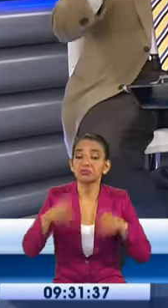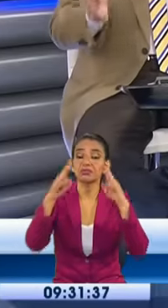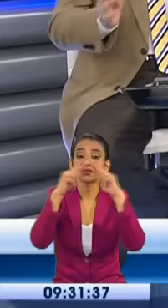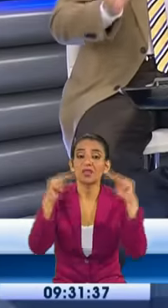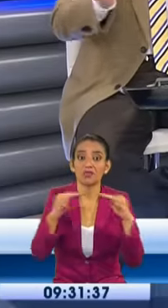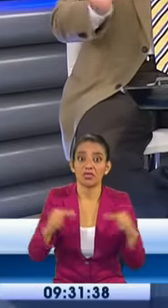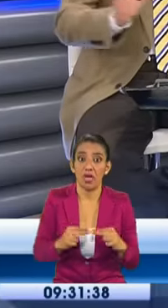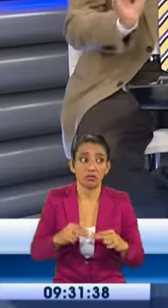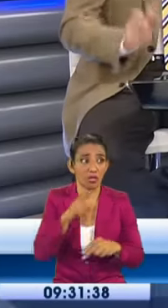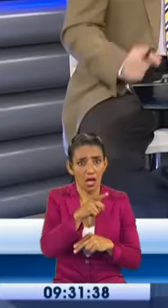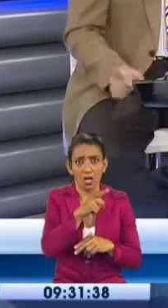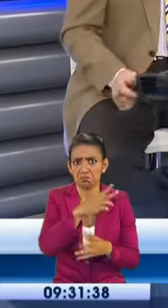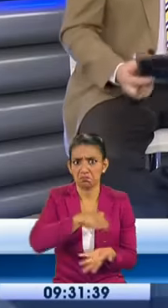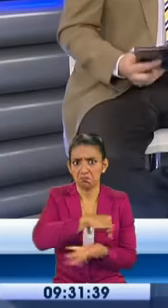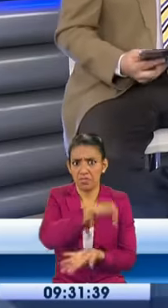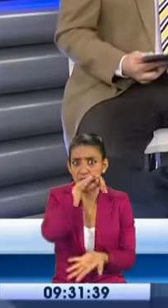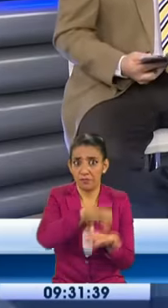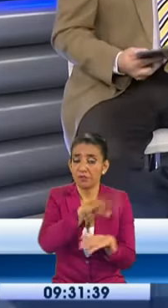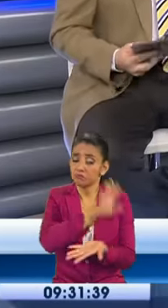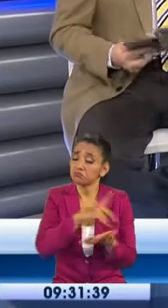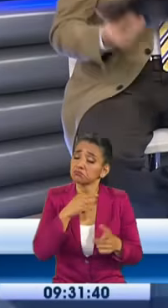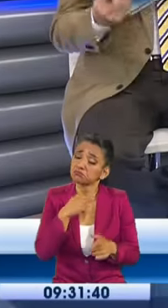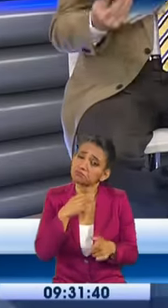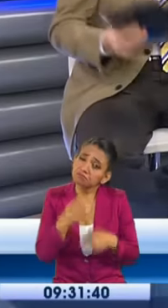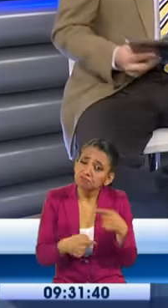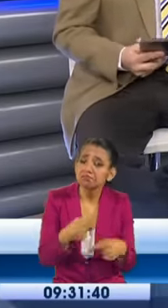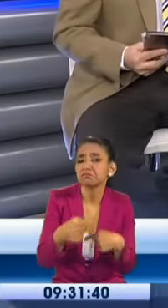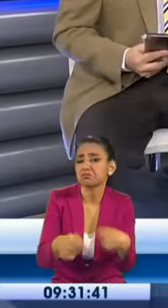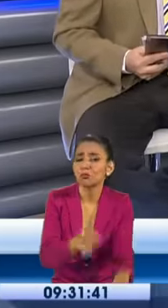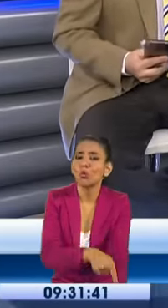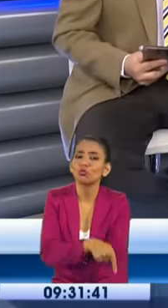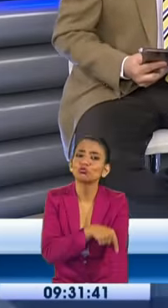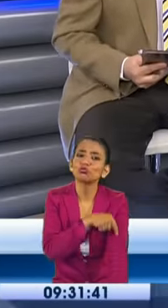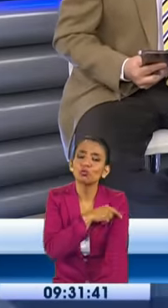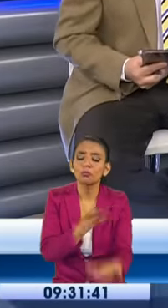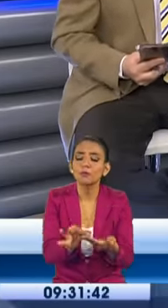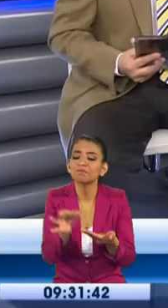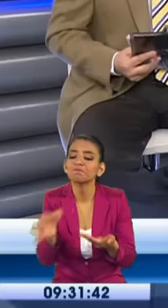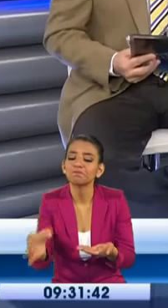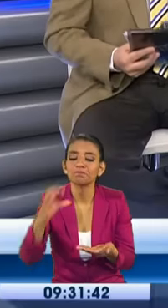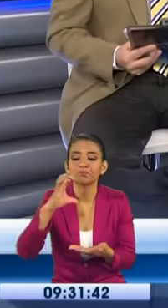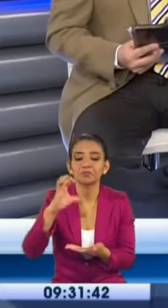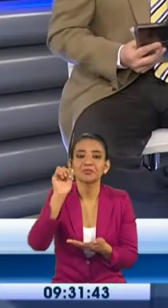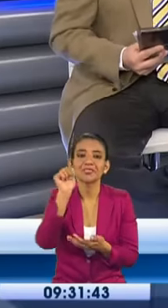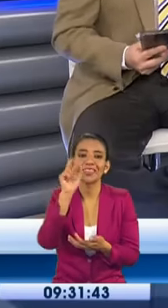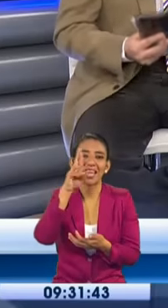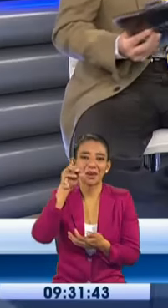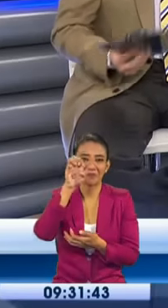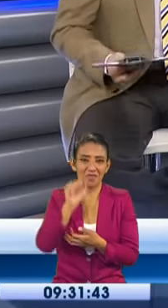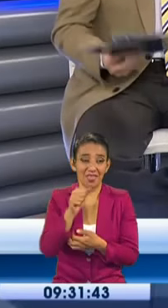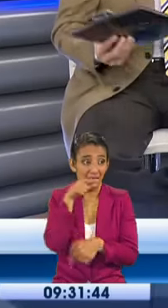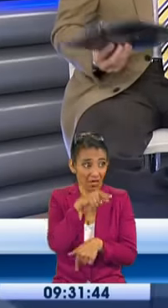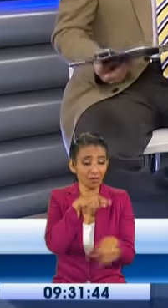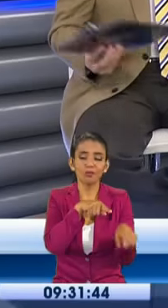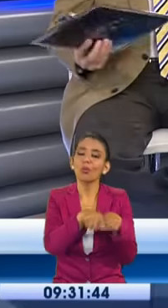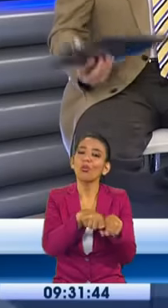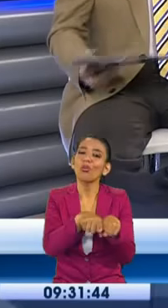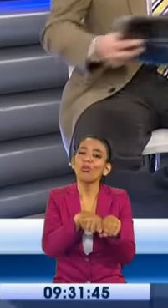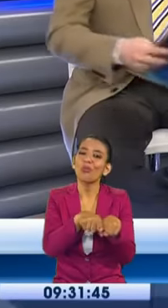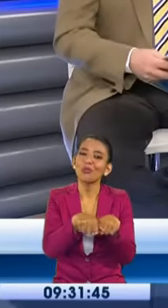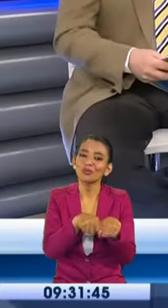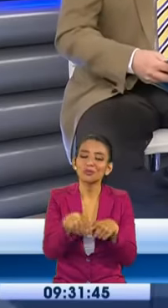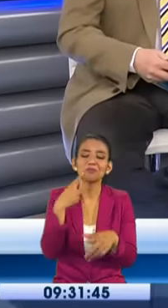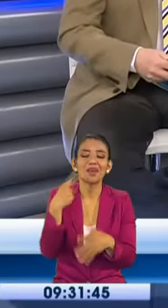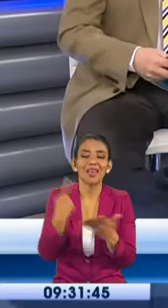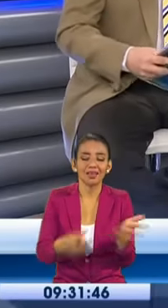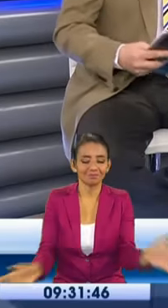hay pesebre, una costumbre realmente bonita. Esto es en el cantón El Carmen, que se llevó a cabo un concurso, para hablábamos, para incentivar